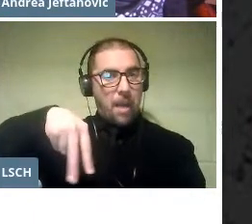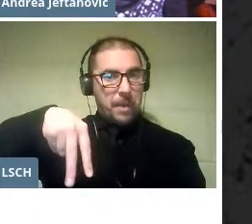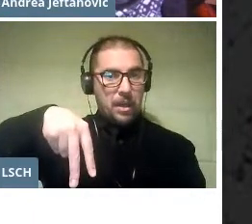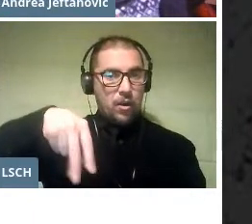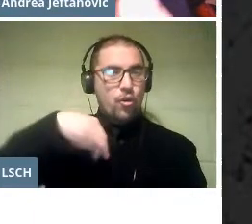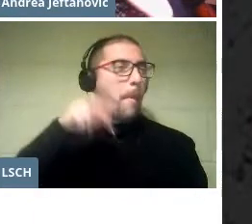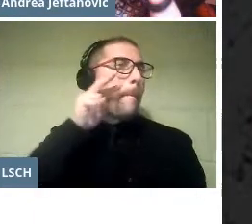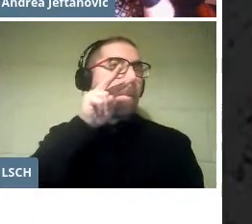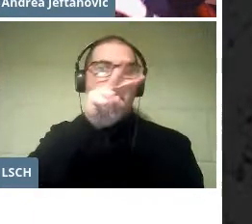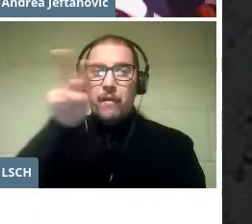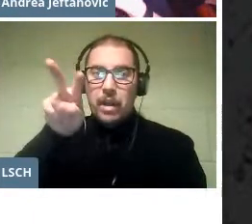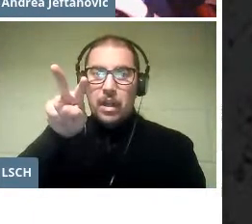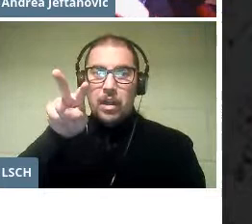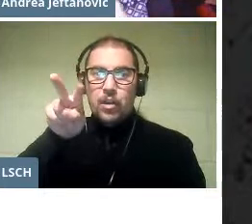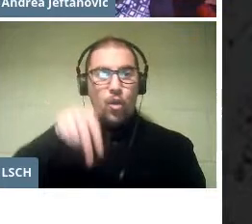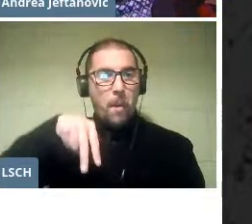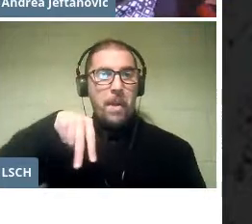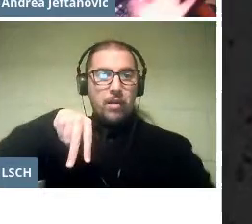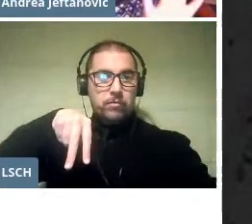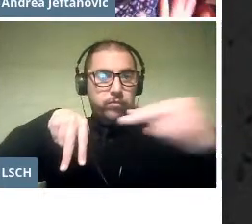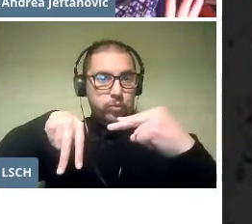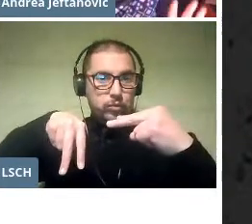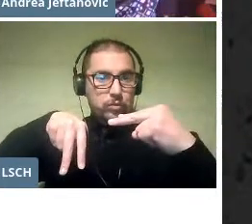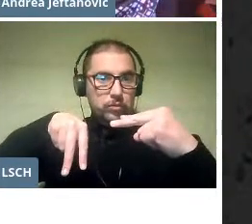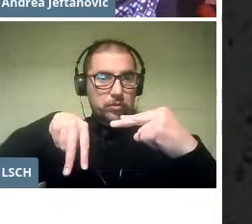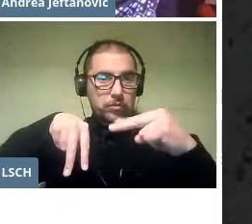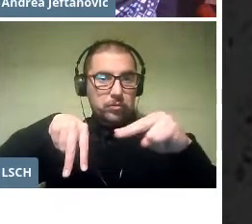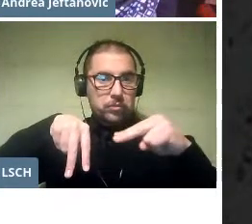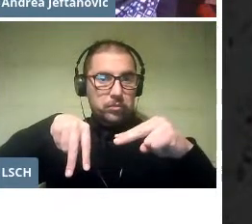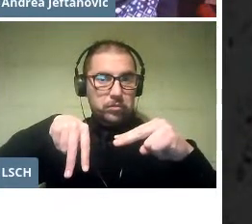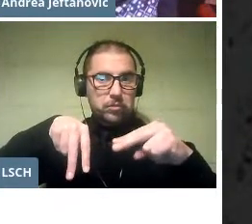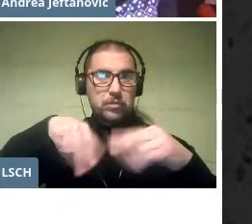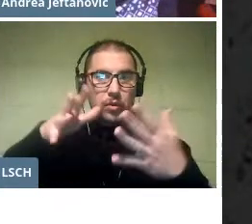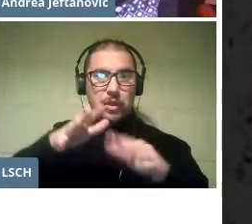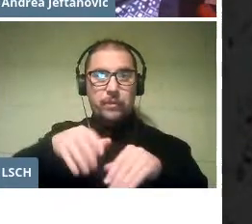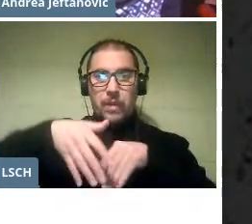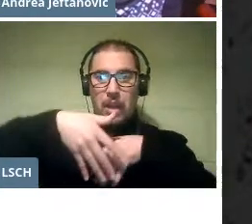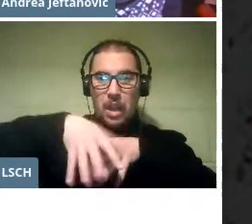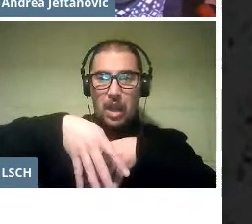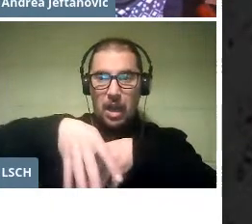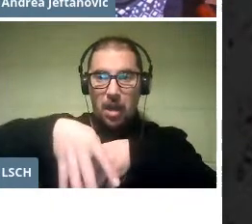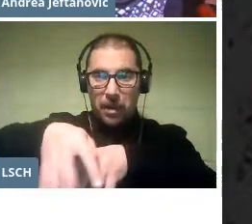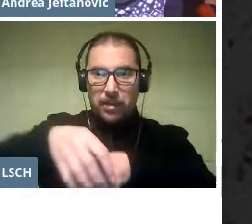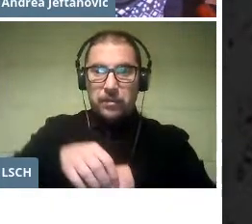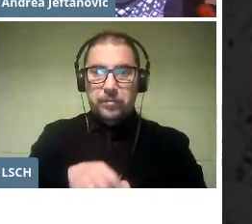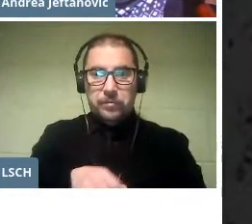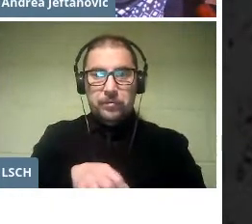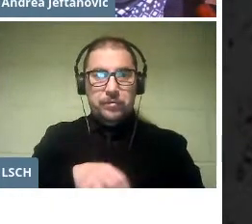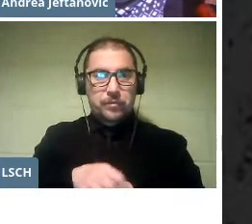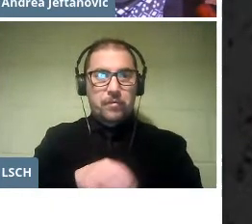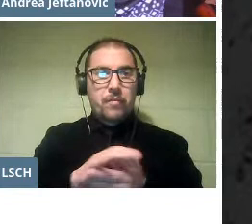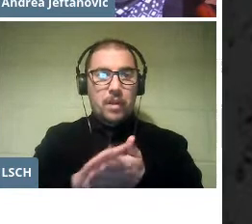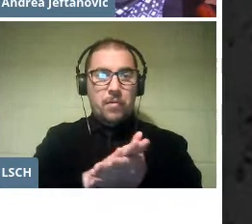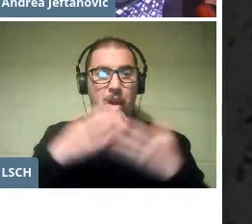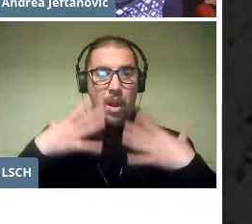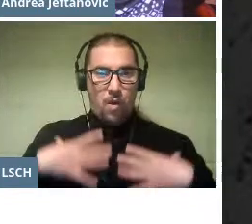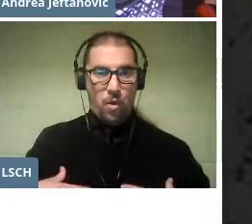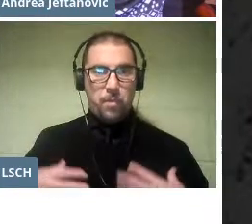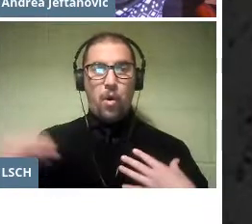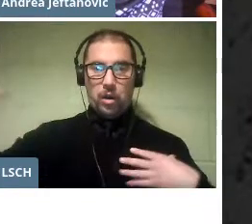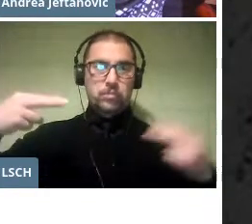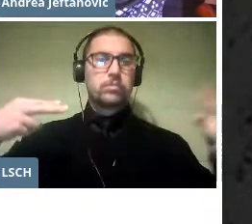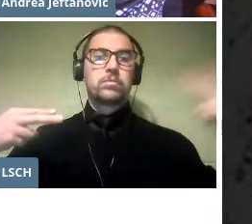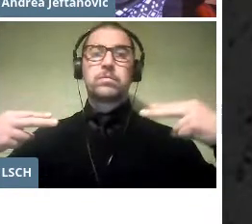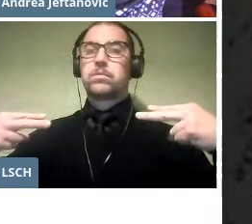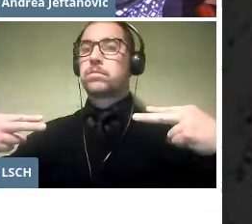ver, sino para ser vistas. Precisamente en la marcha, el cuerpo, que se exhibe, pero con la